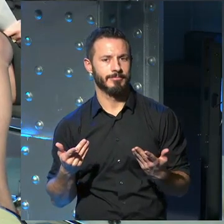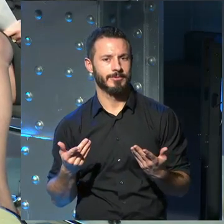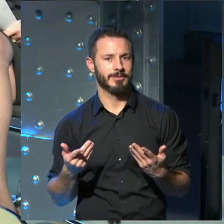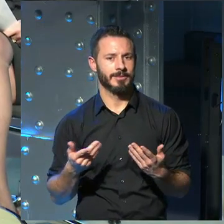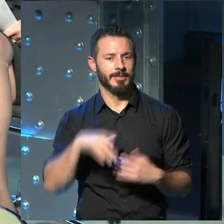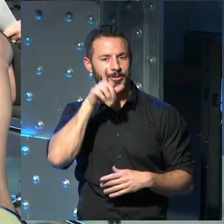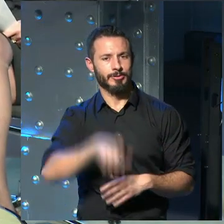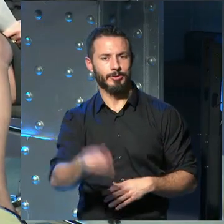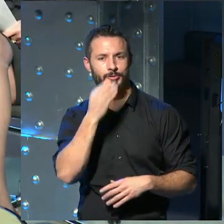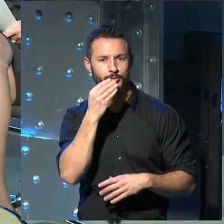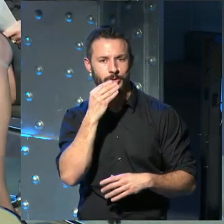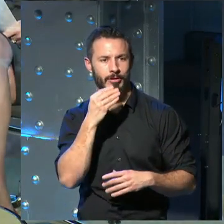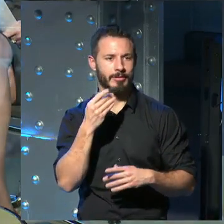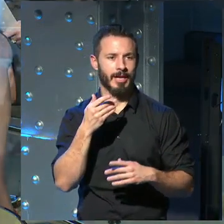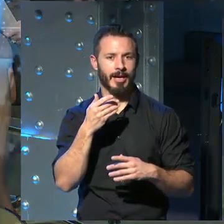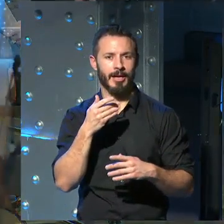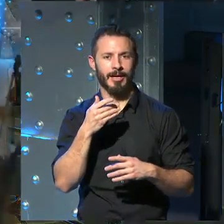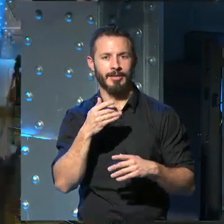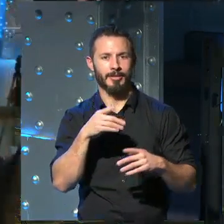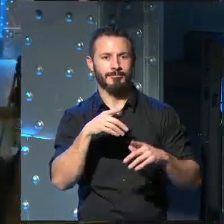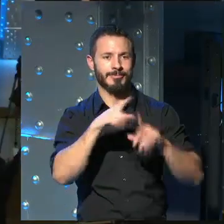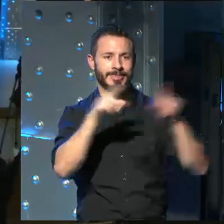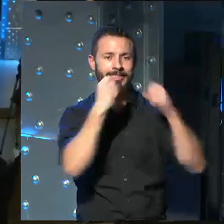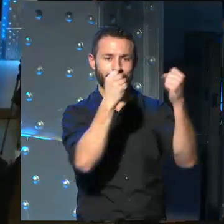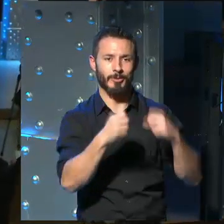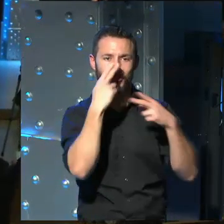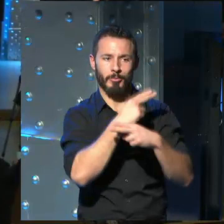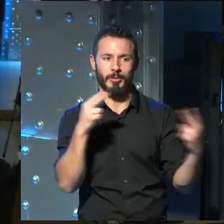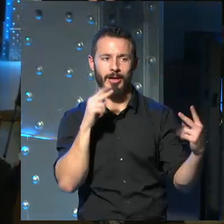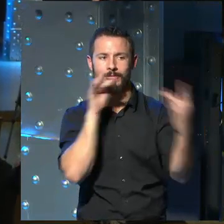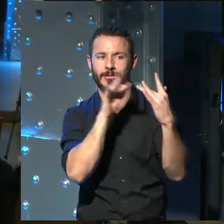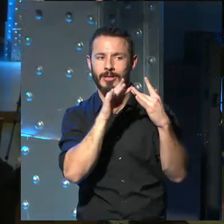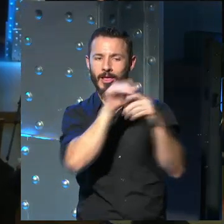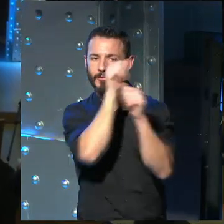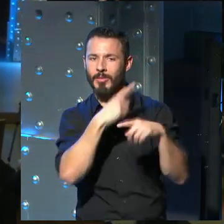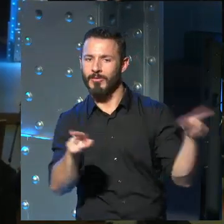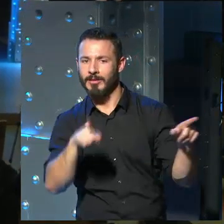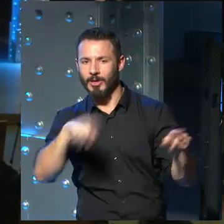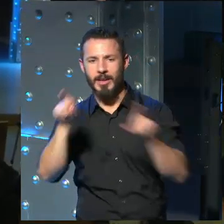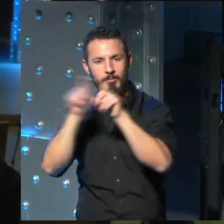ha establecido un modelo de relación diferente con las instituciones públicas y con las